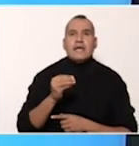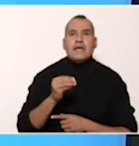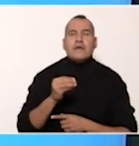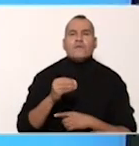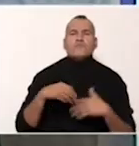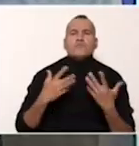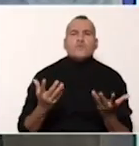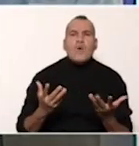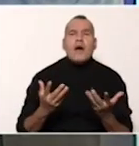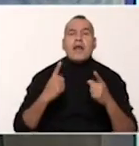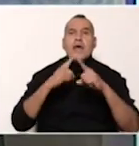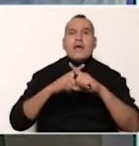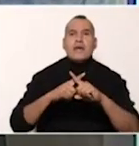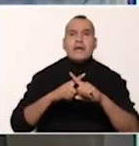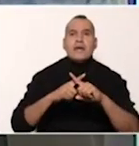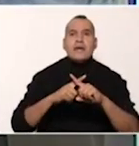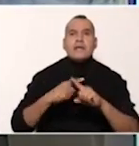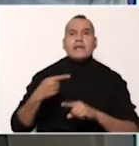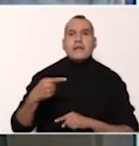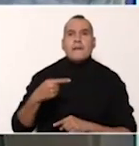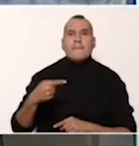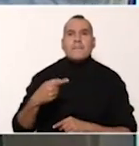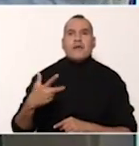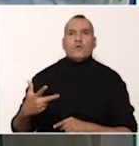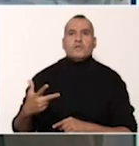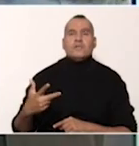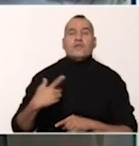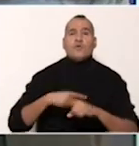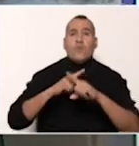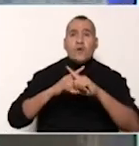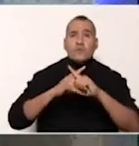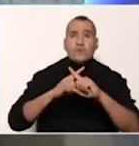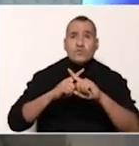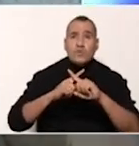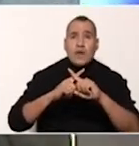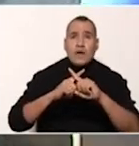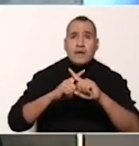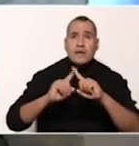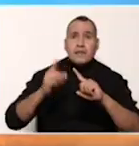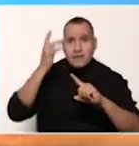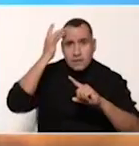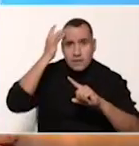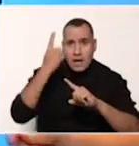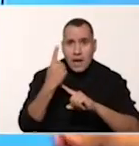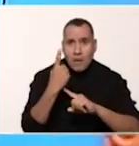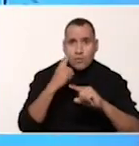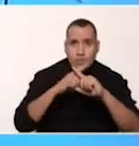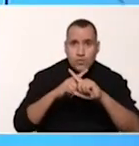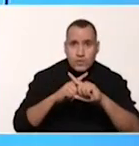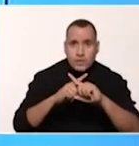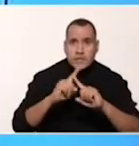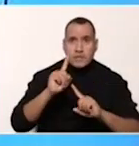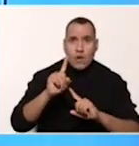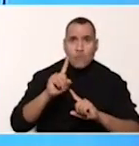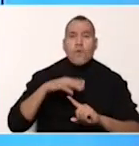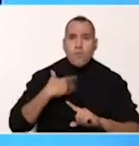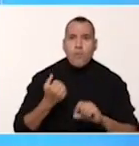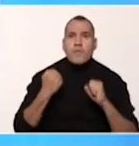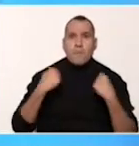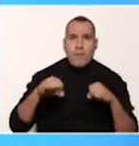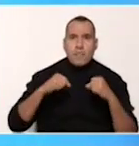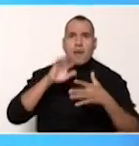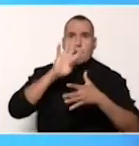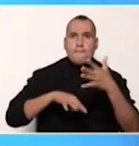de exponente de grado 1. Comenzamos a dividir p de x, este polinomio que tenemos